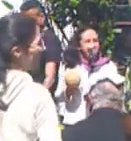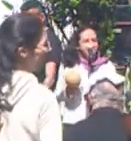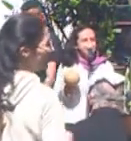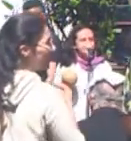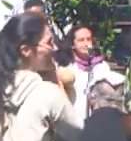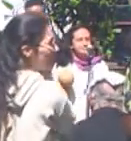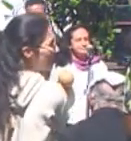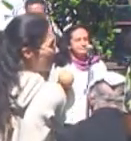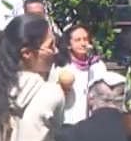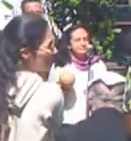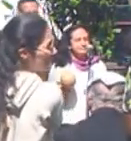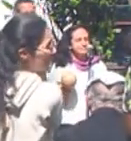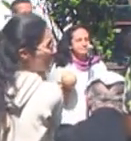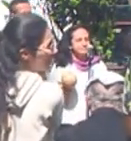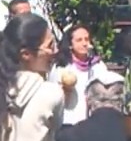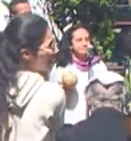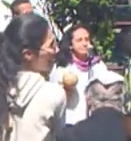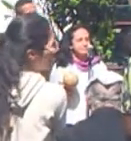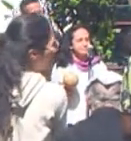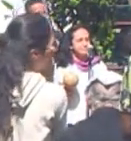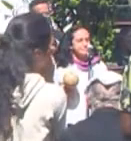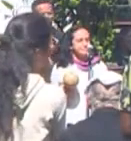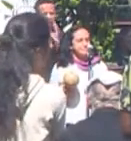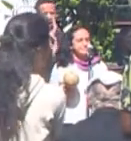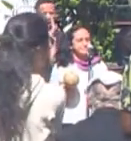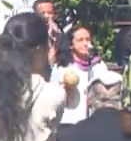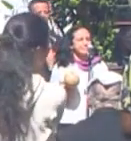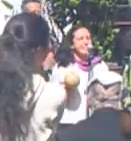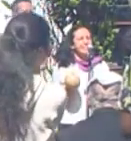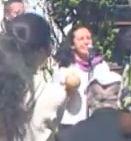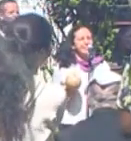¡Solo! ¡Grito de celebración!